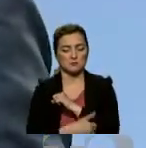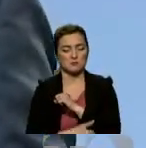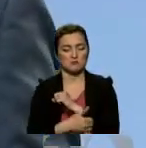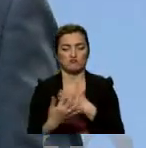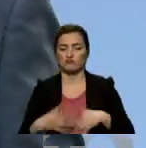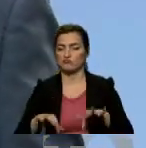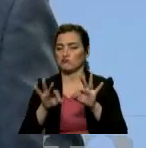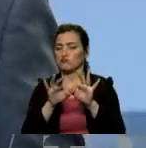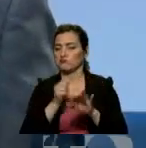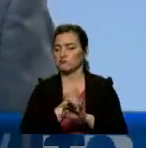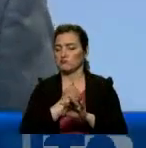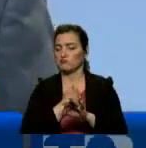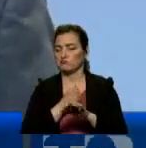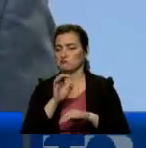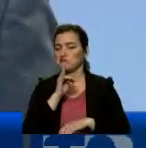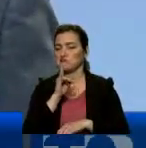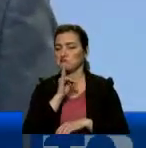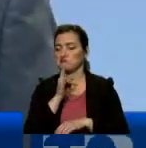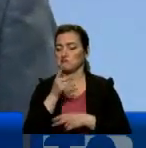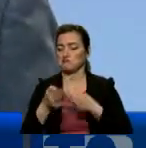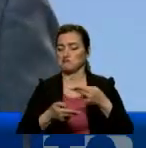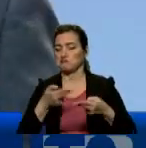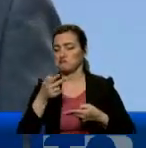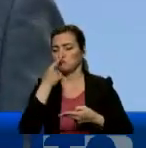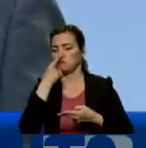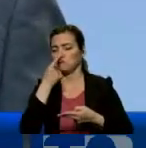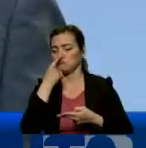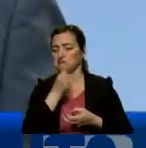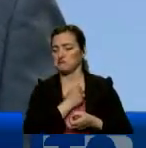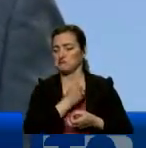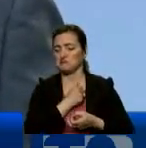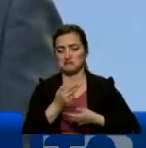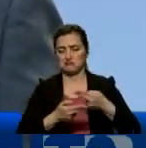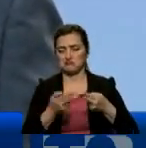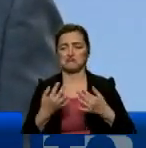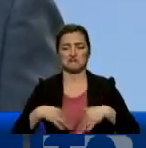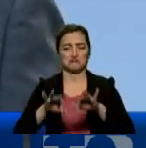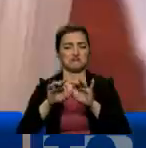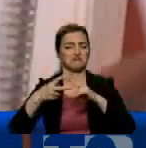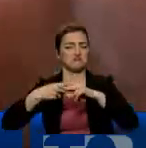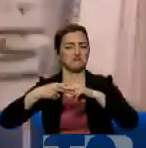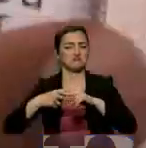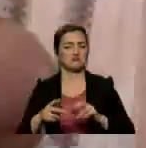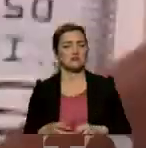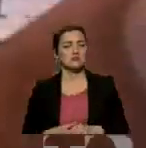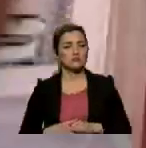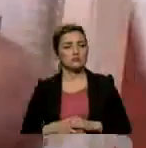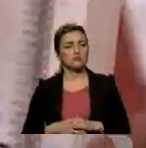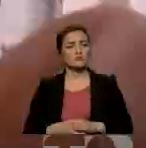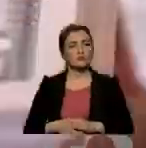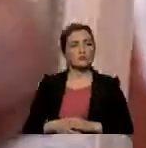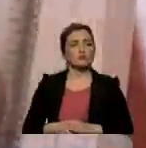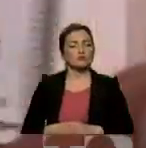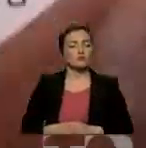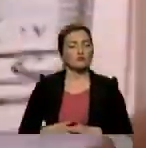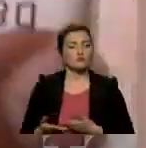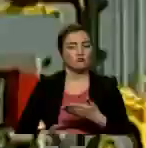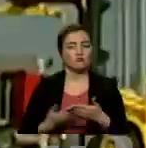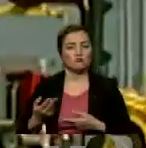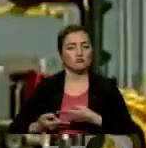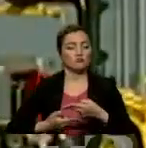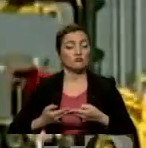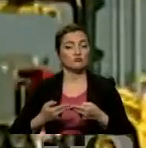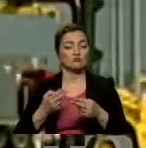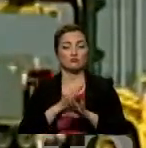particular importancia para el nuestro en cuanto a su relacionamiento a sus intereses de gestión internacional. Respecto del comercio exterior,